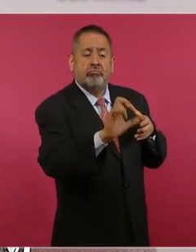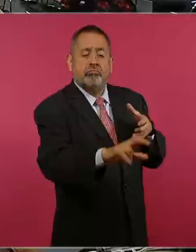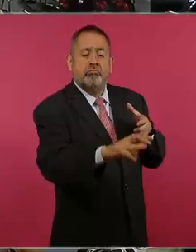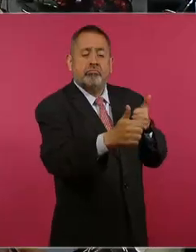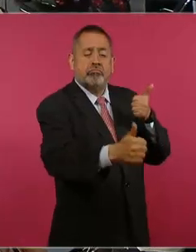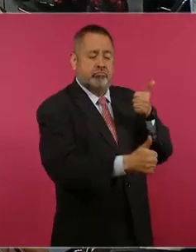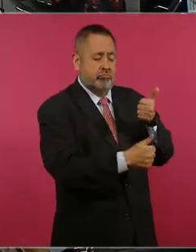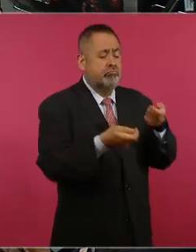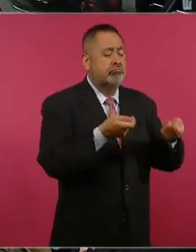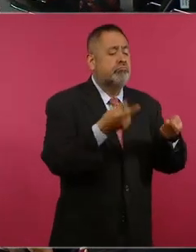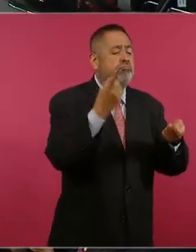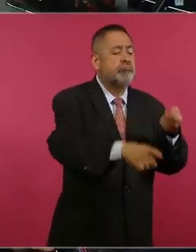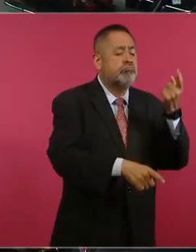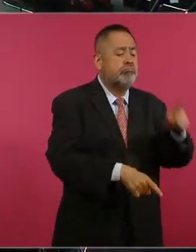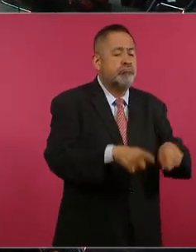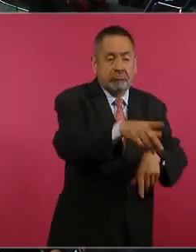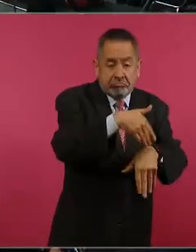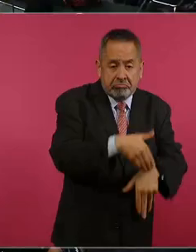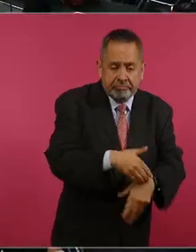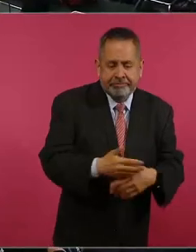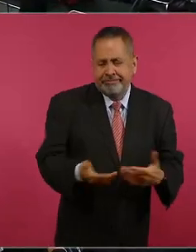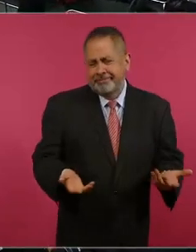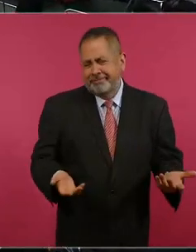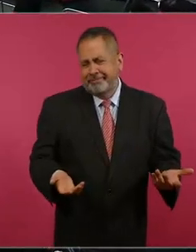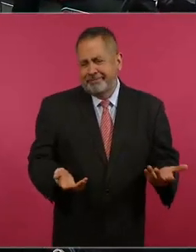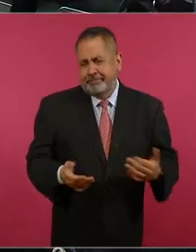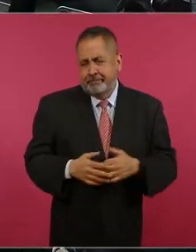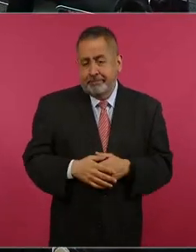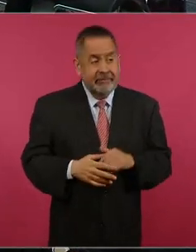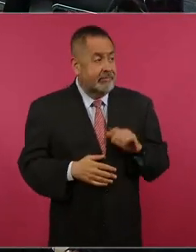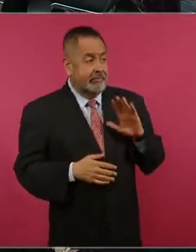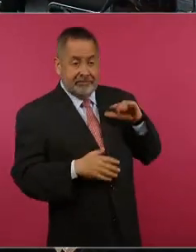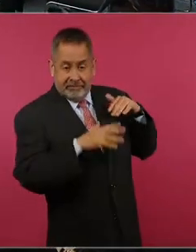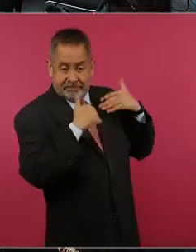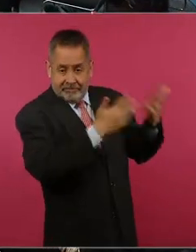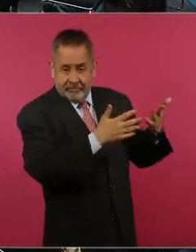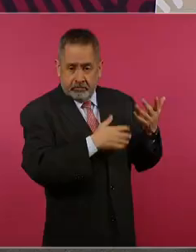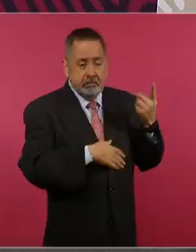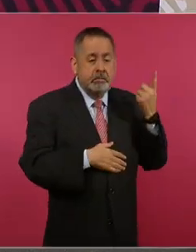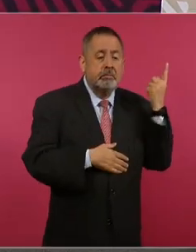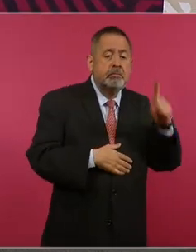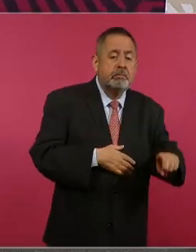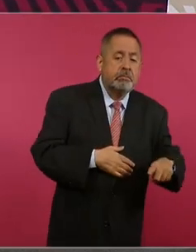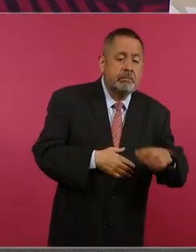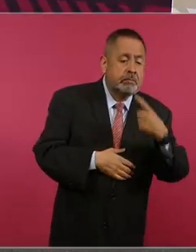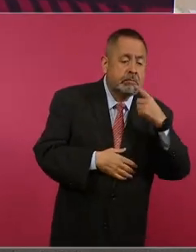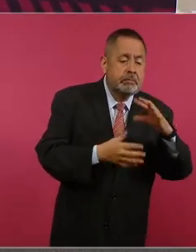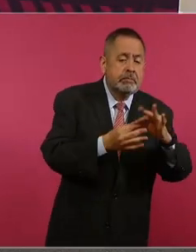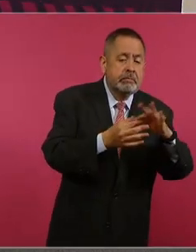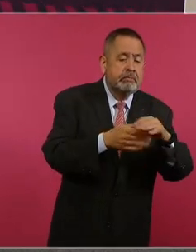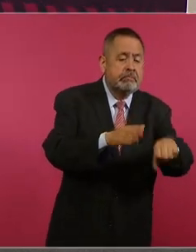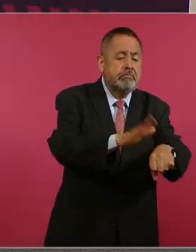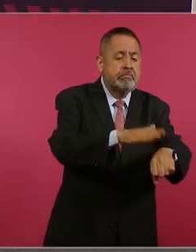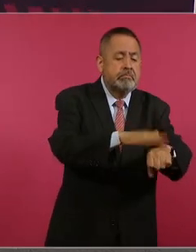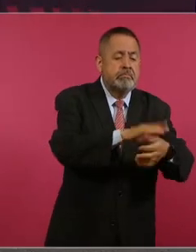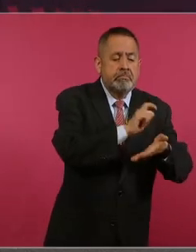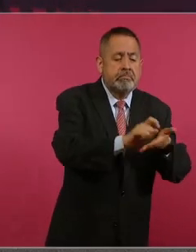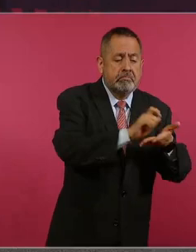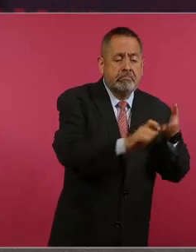Hay casos en donde de afuera les hacen las